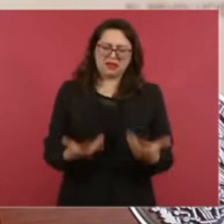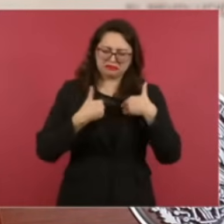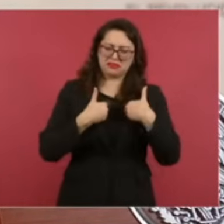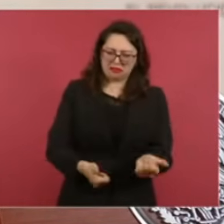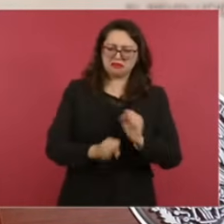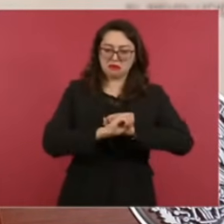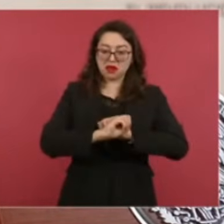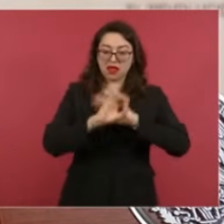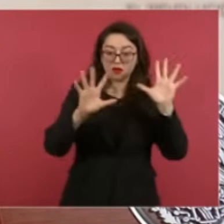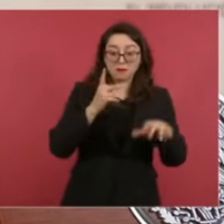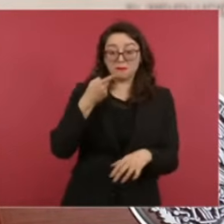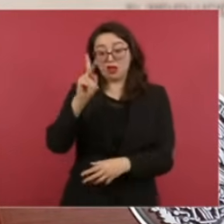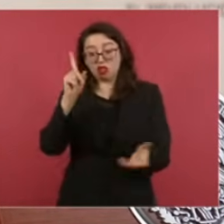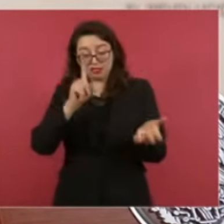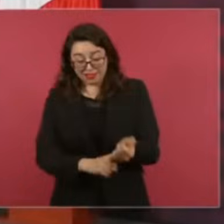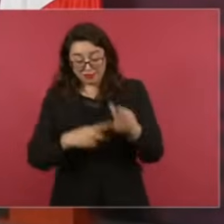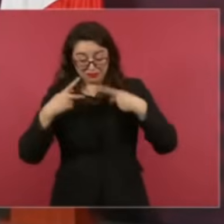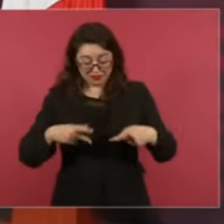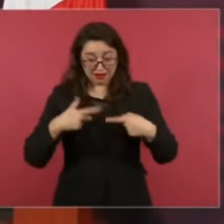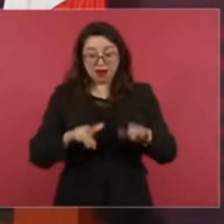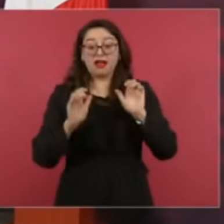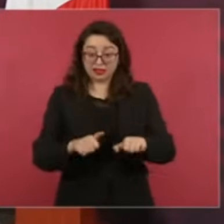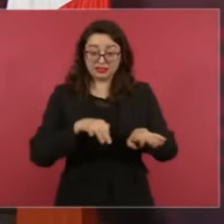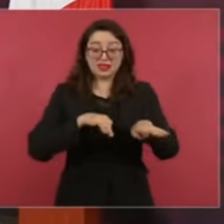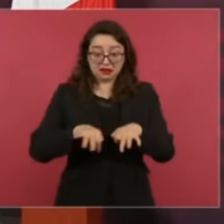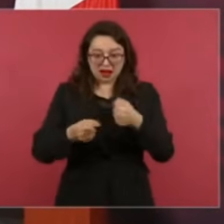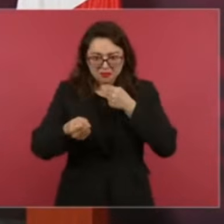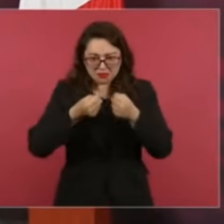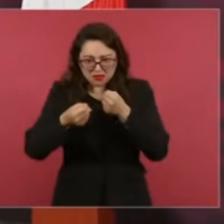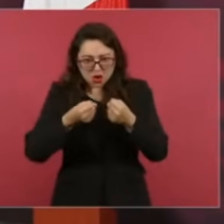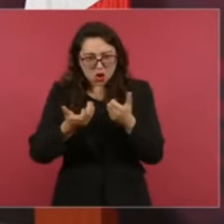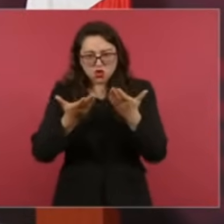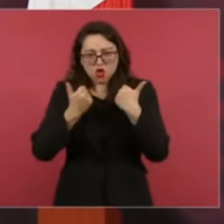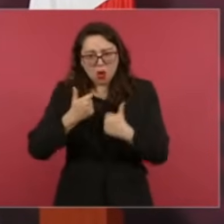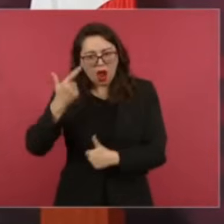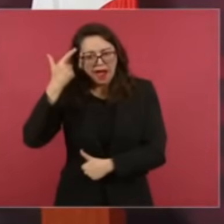es un asunto para la reflexión y el análisis.